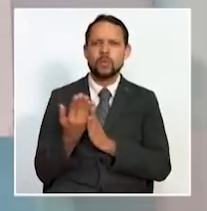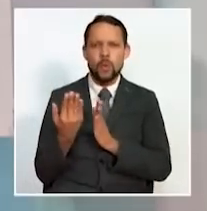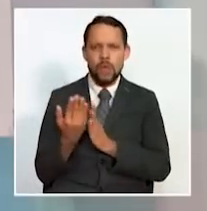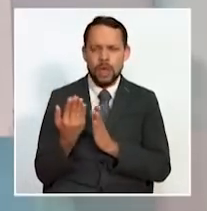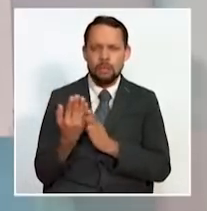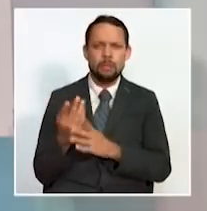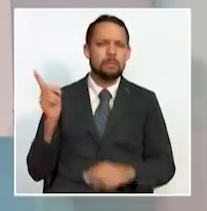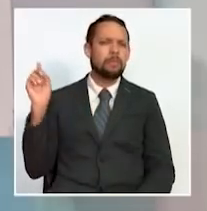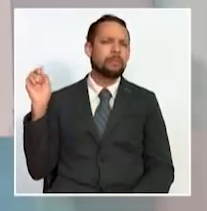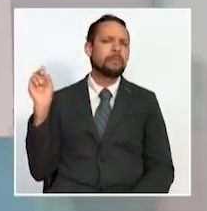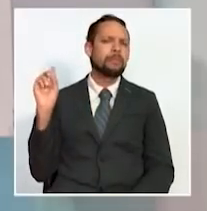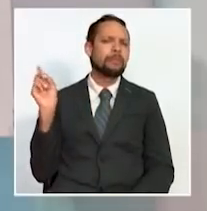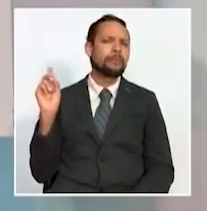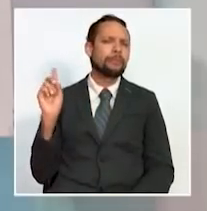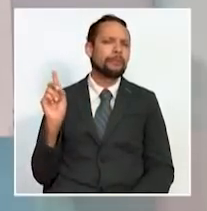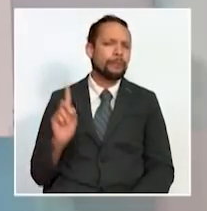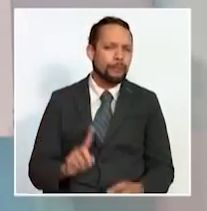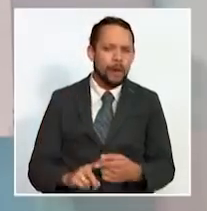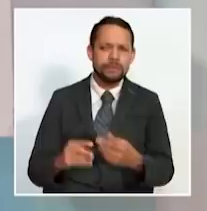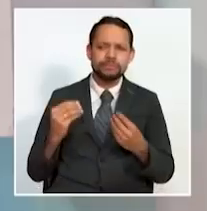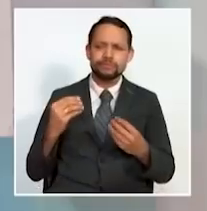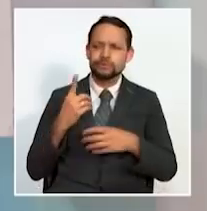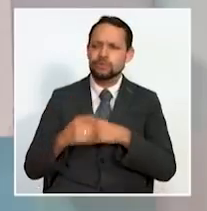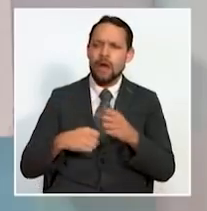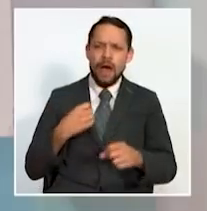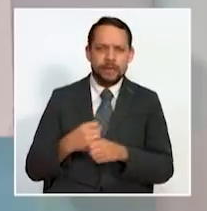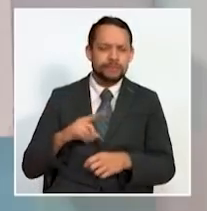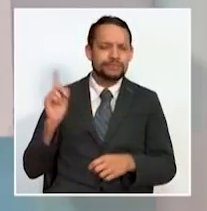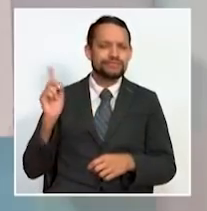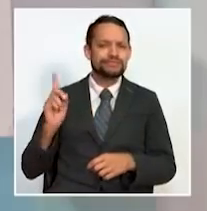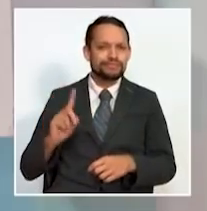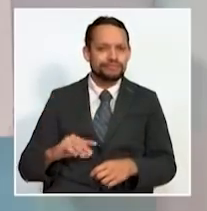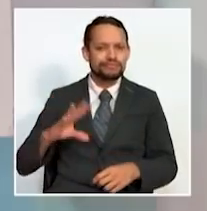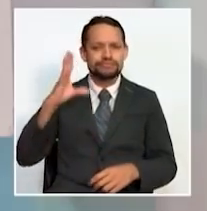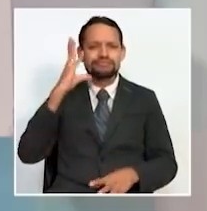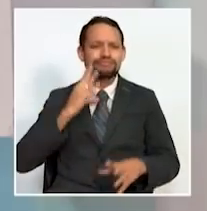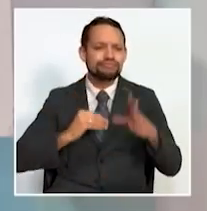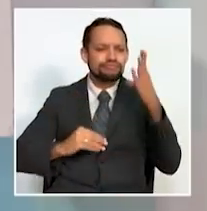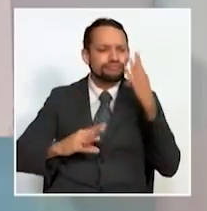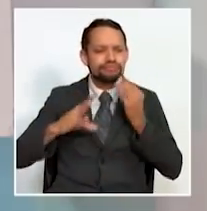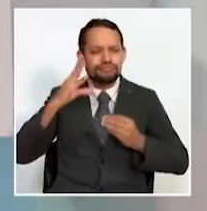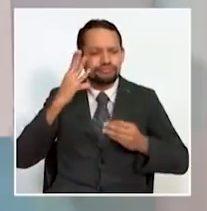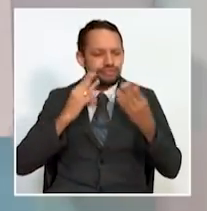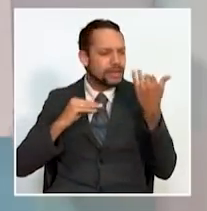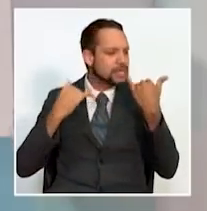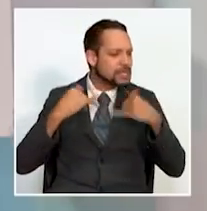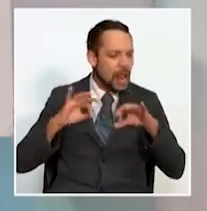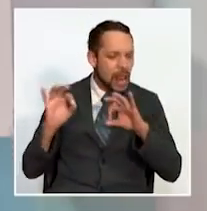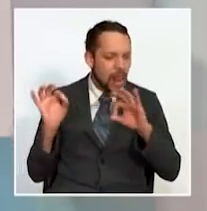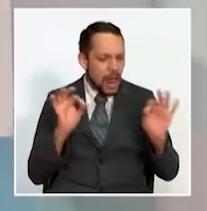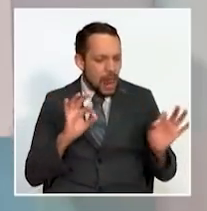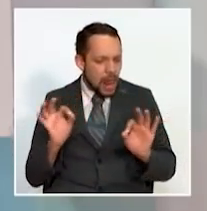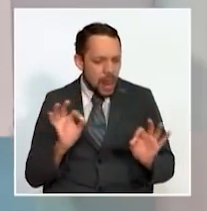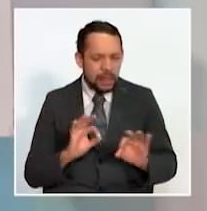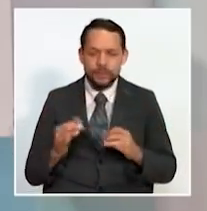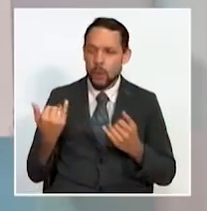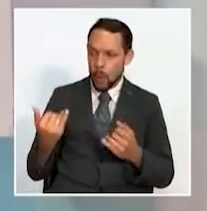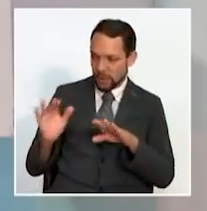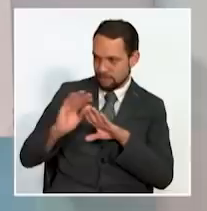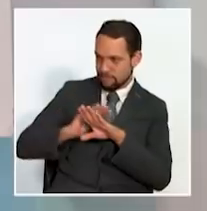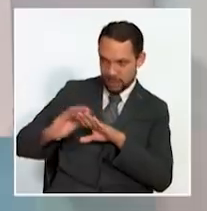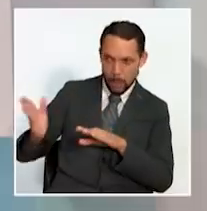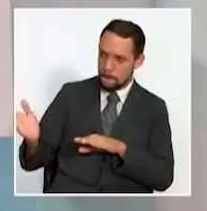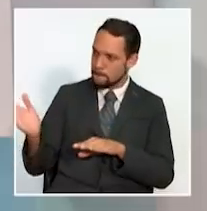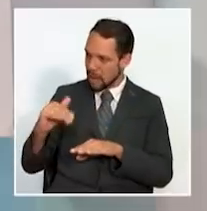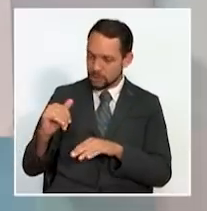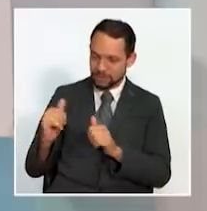una parte de la medicina práctica, que es lo que buscamos nosotros desde la prevención, y por eso he querido invitarlo a él hoy,